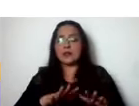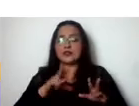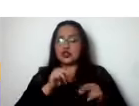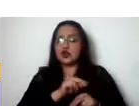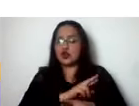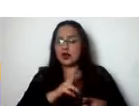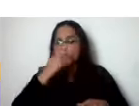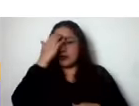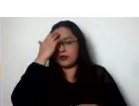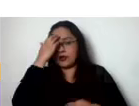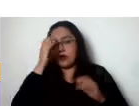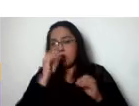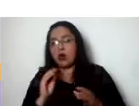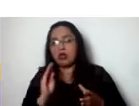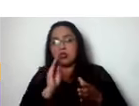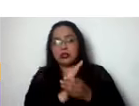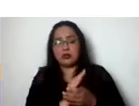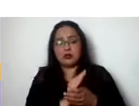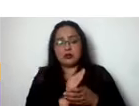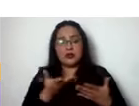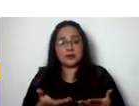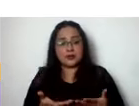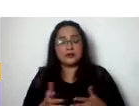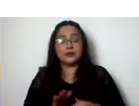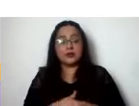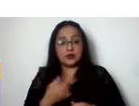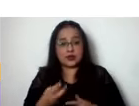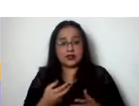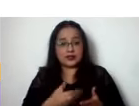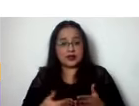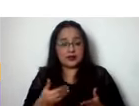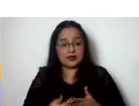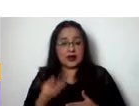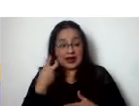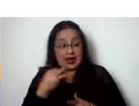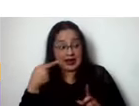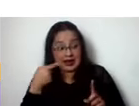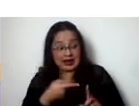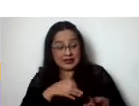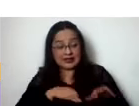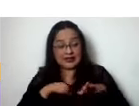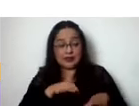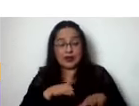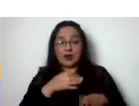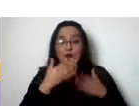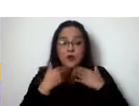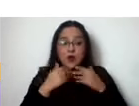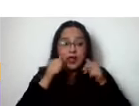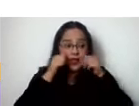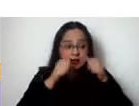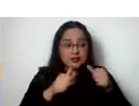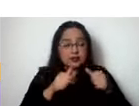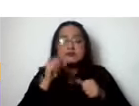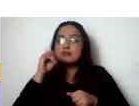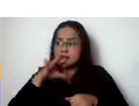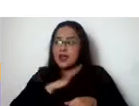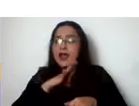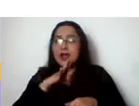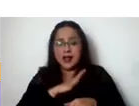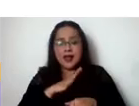invisibiliza, y poder decir es que estos trabajos invisibilizados existen y tienen que